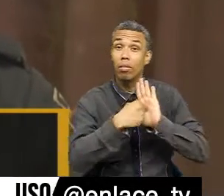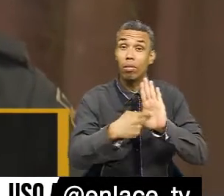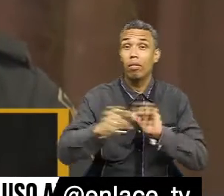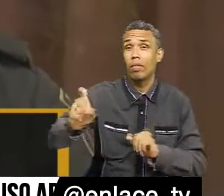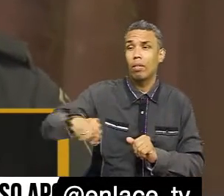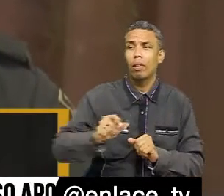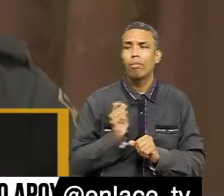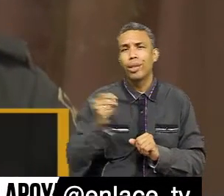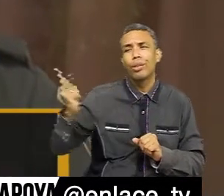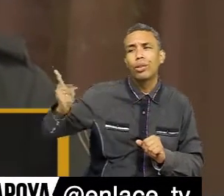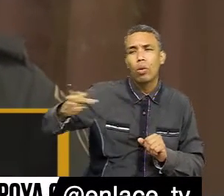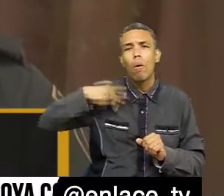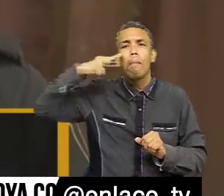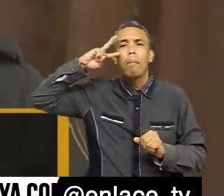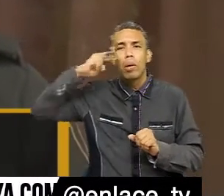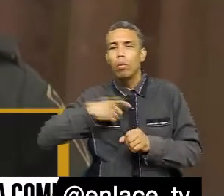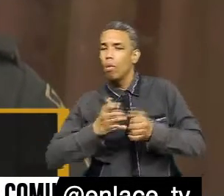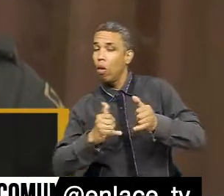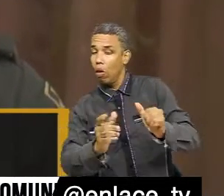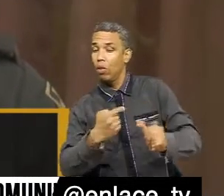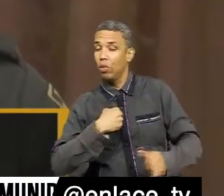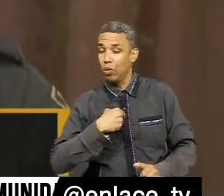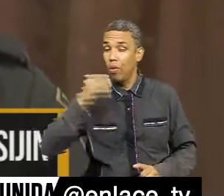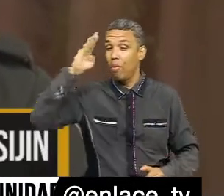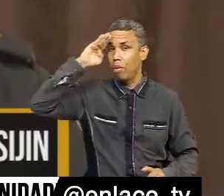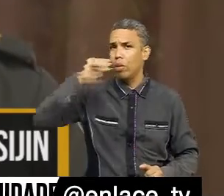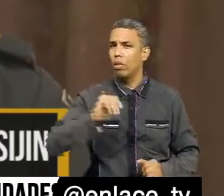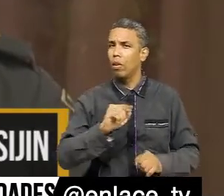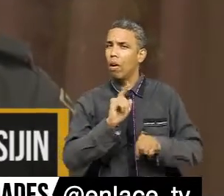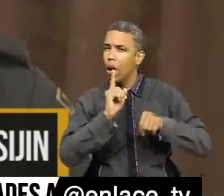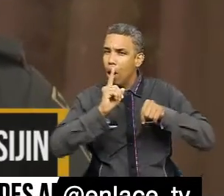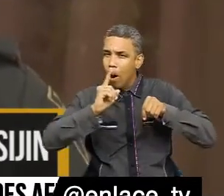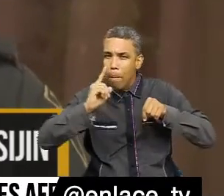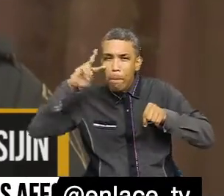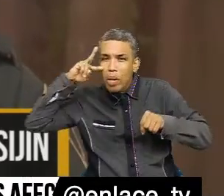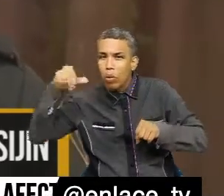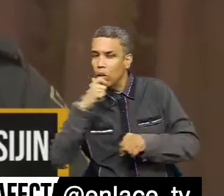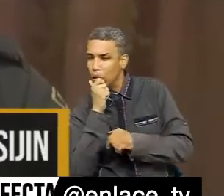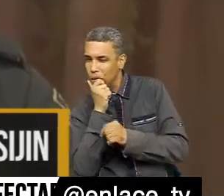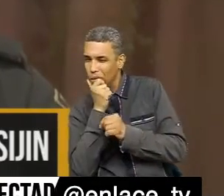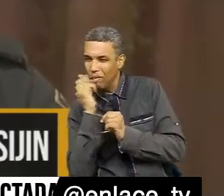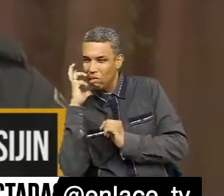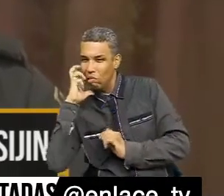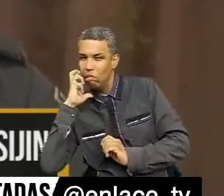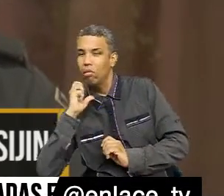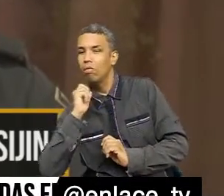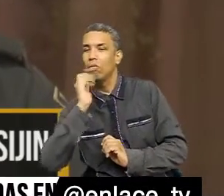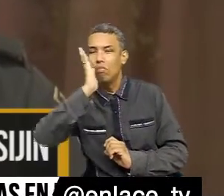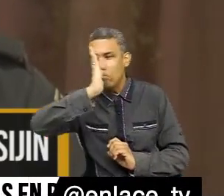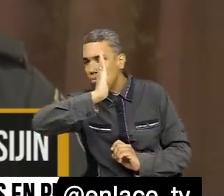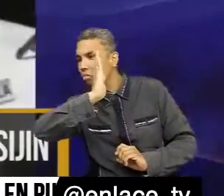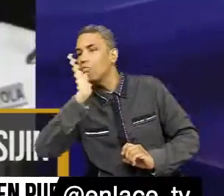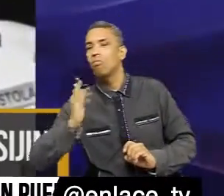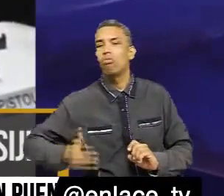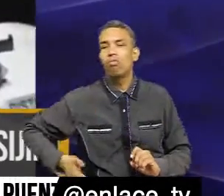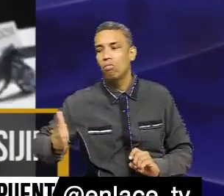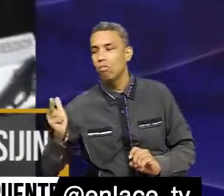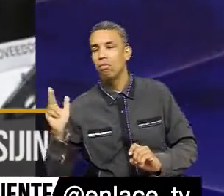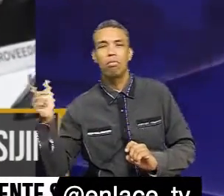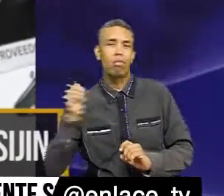la ciudad. Esto es lo que nos hace desarticular este tipo de delincuentes, que en última es delincuencia común.